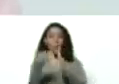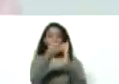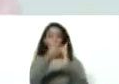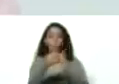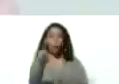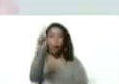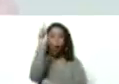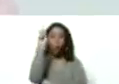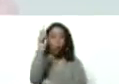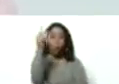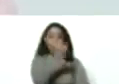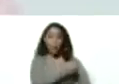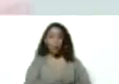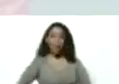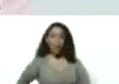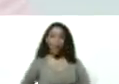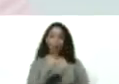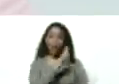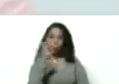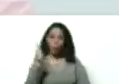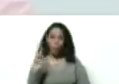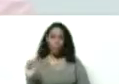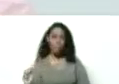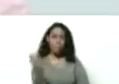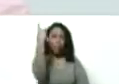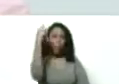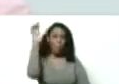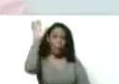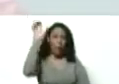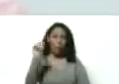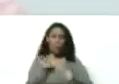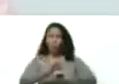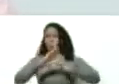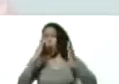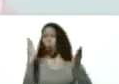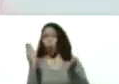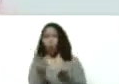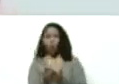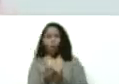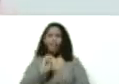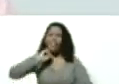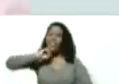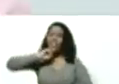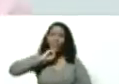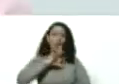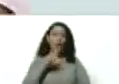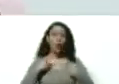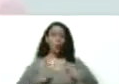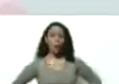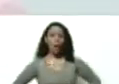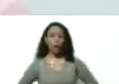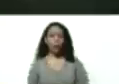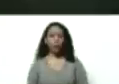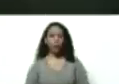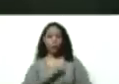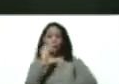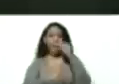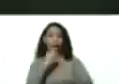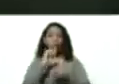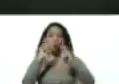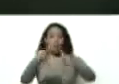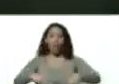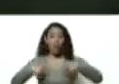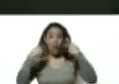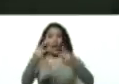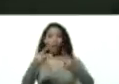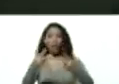un presidente de la república, primer país del mundo en la historia de la humanidad, que se hizo un referéndum